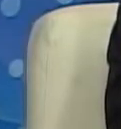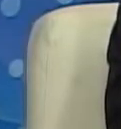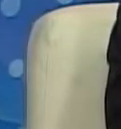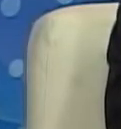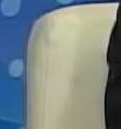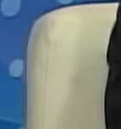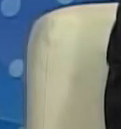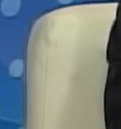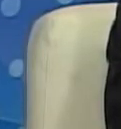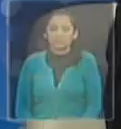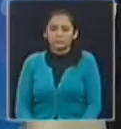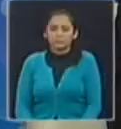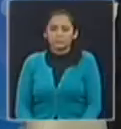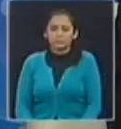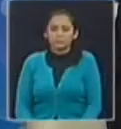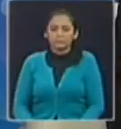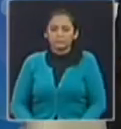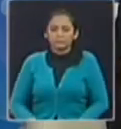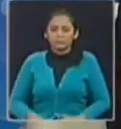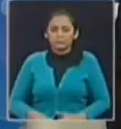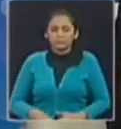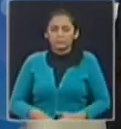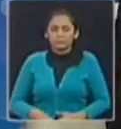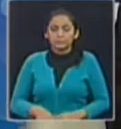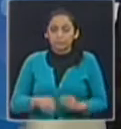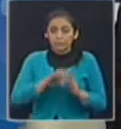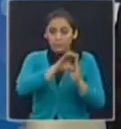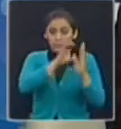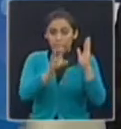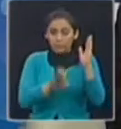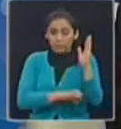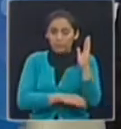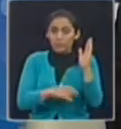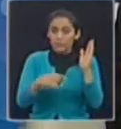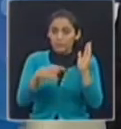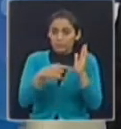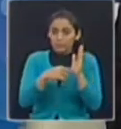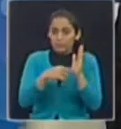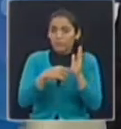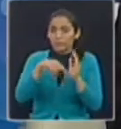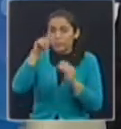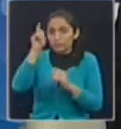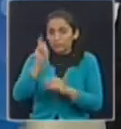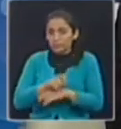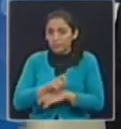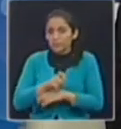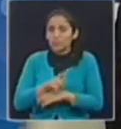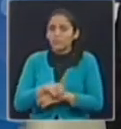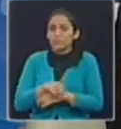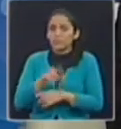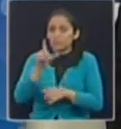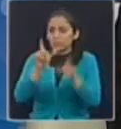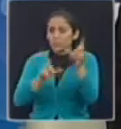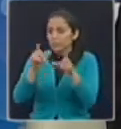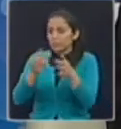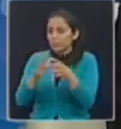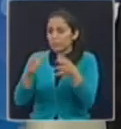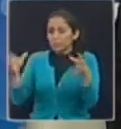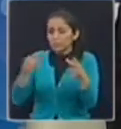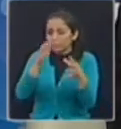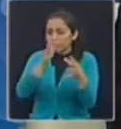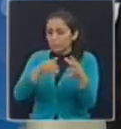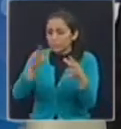funciona un juicio político. En primer lugar, la Constitución plantea que se tienen que adjuntar al menos la tercera parte de las firmas de los asambleístas. Esto